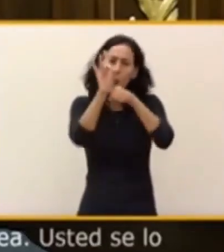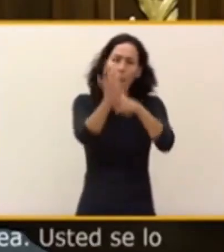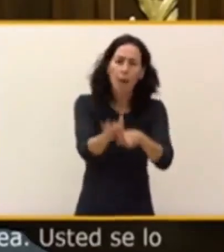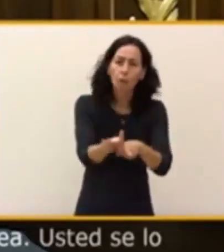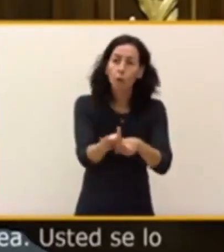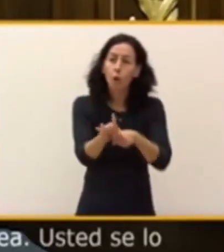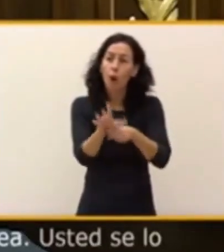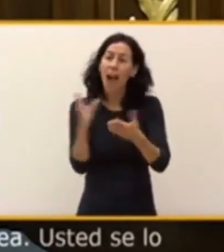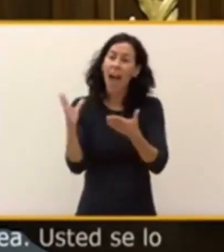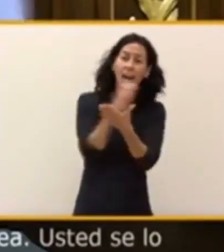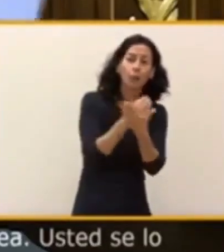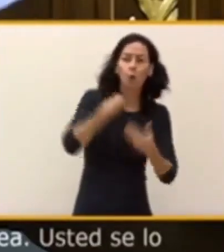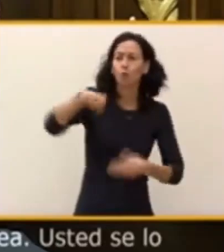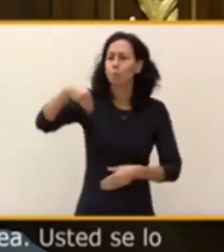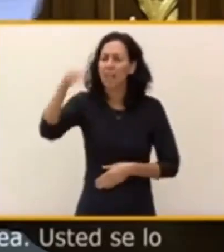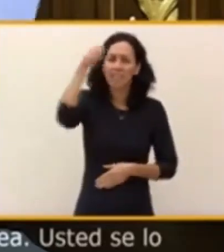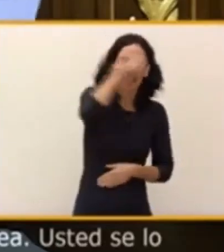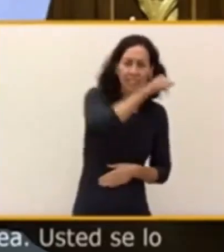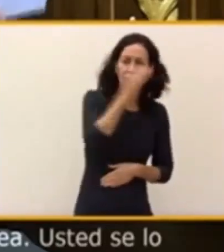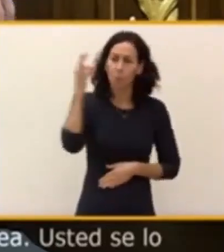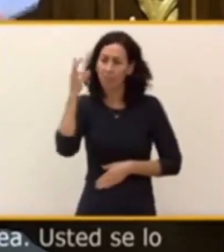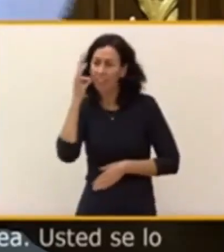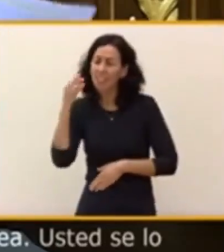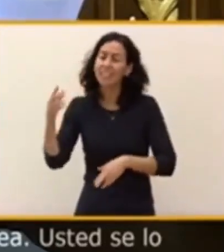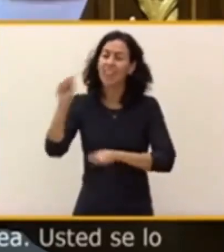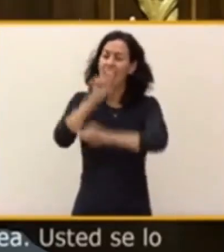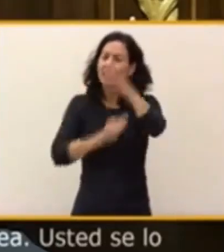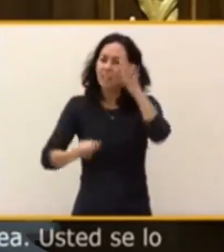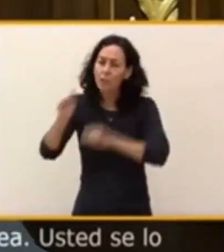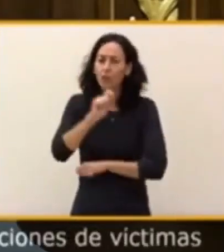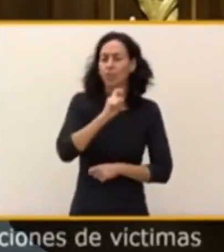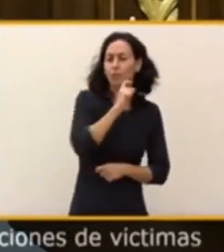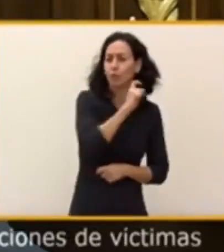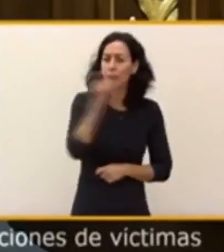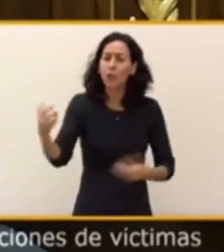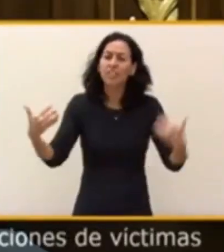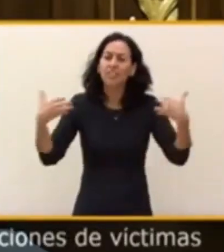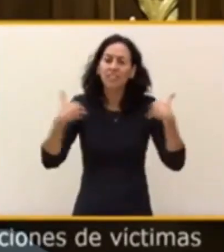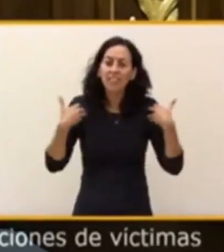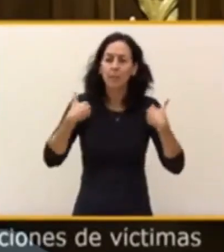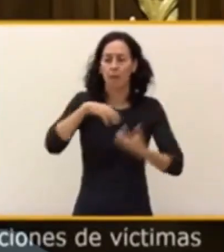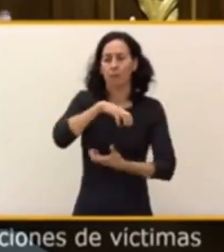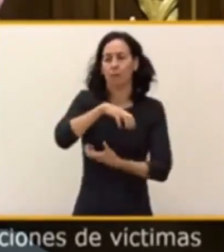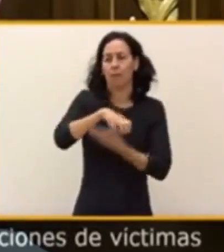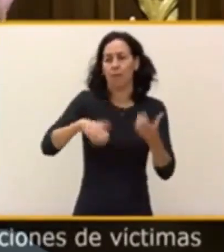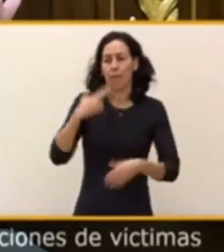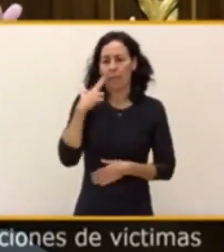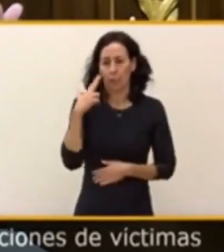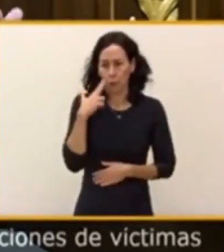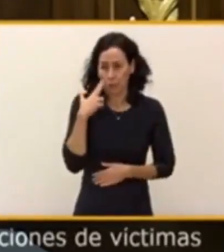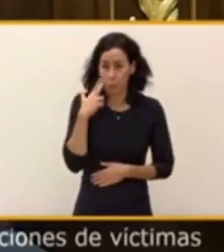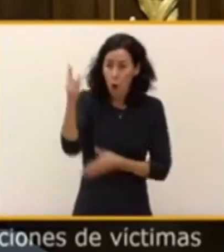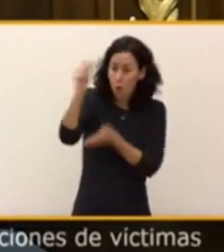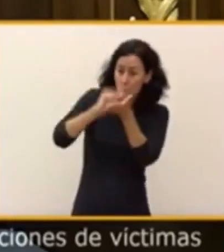asociaciones y fundaciones de víctimas de terrorismo, por escrito desde su Ministerio de Interior. Garantizó que no